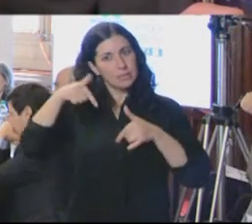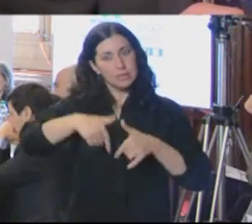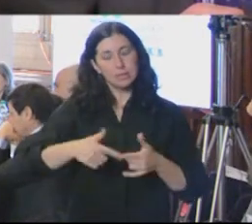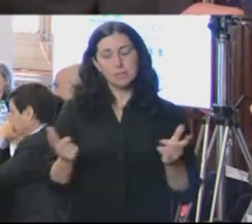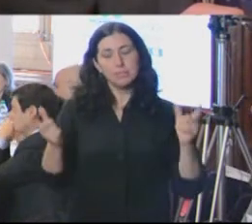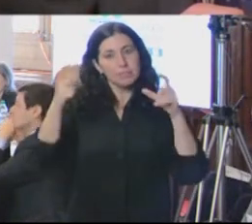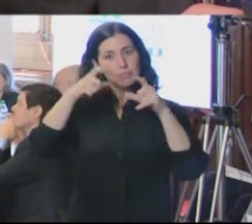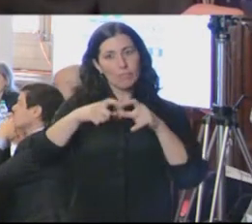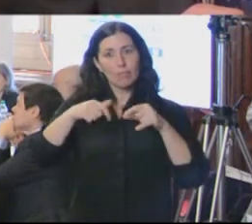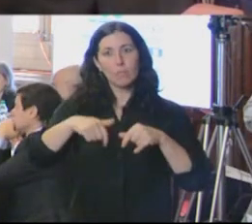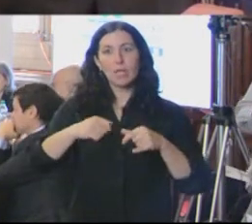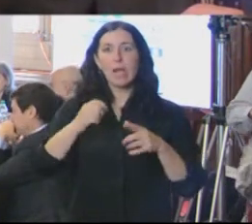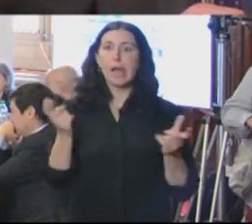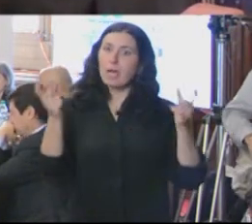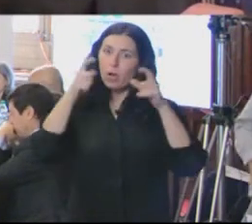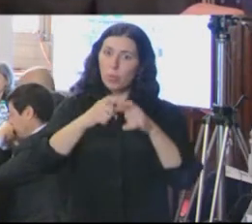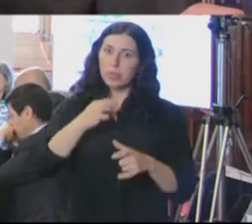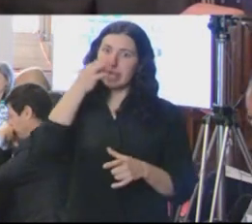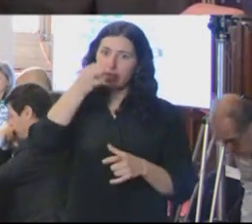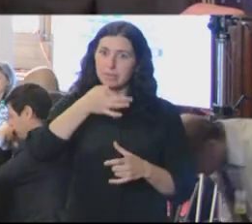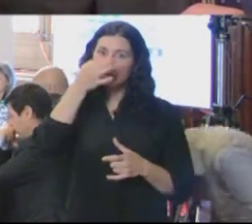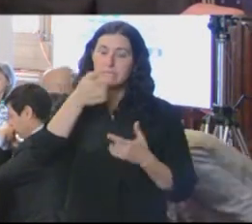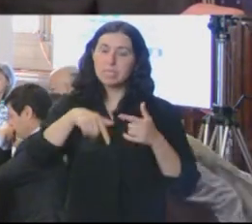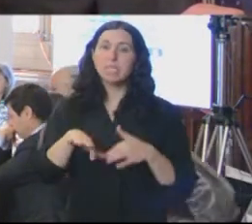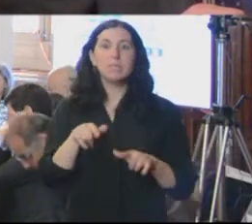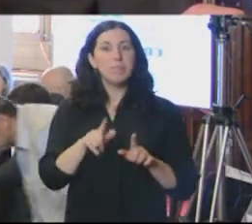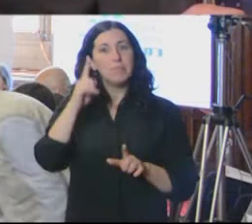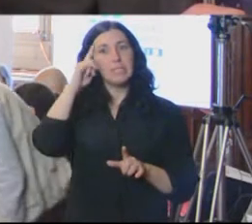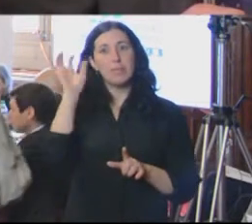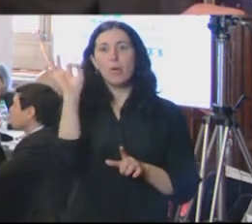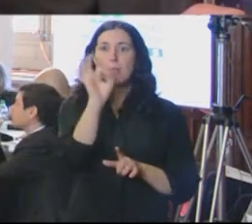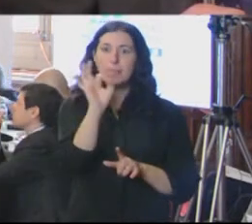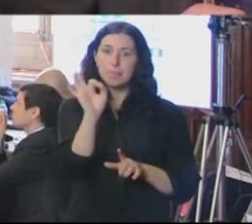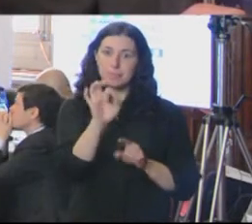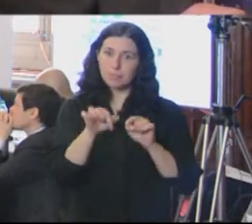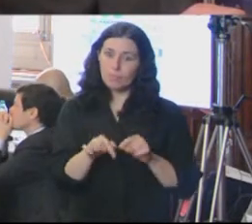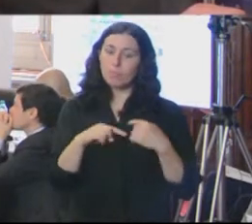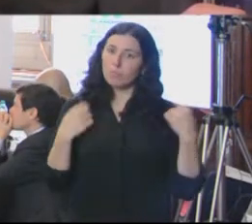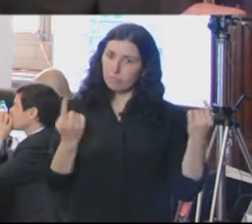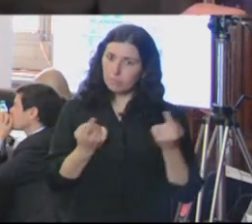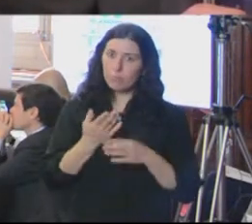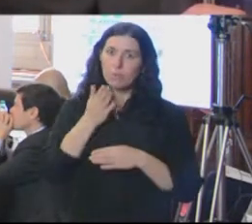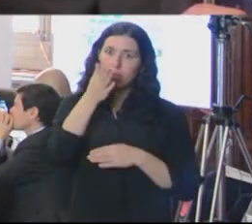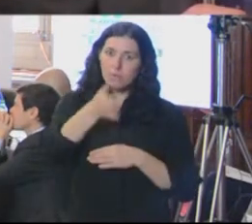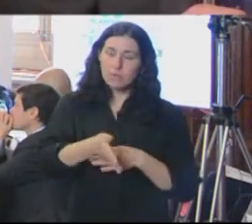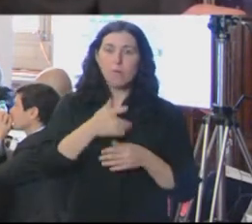a estas audiencias. Esta oportunidad lo hacemos además con el señor embajador Álvaro Sandoval,